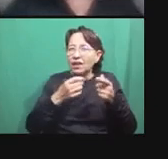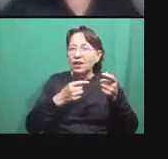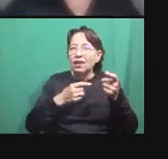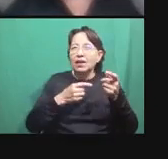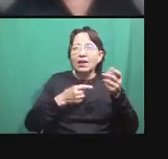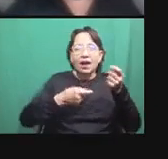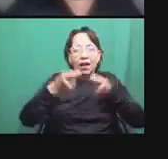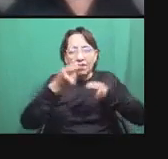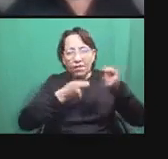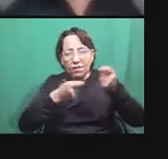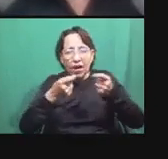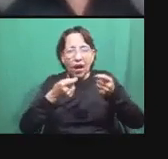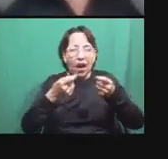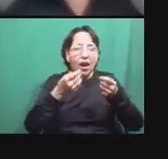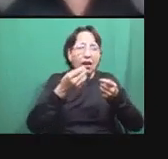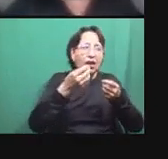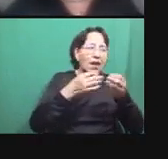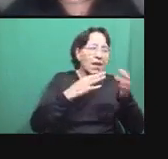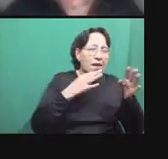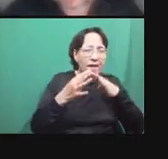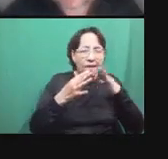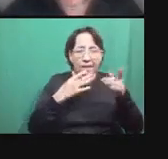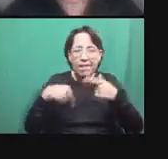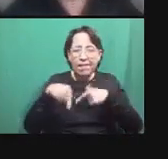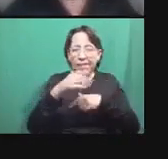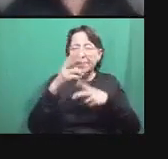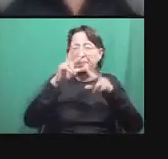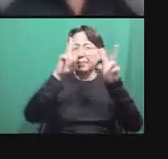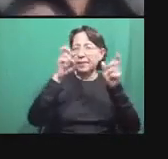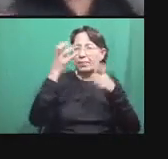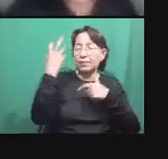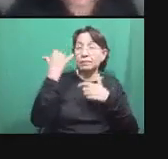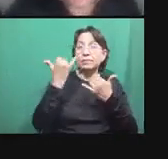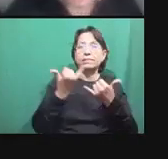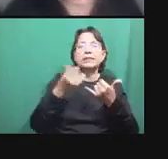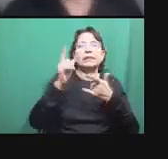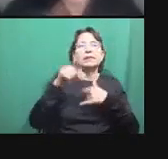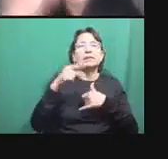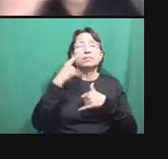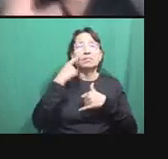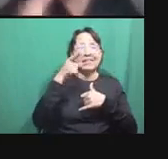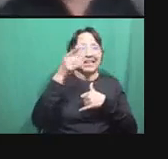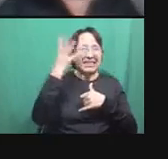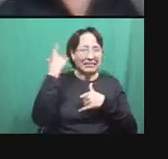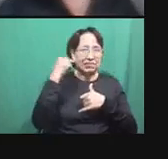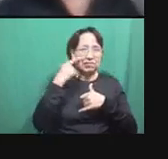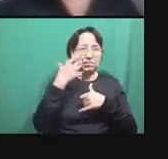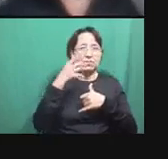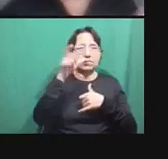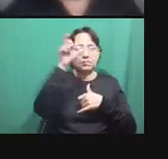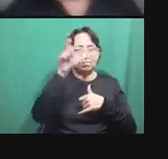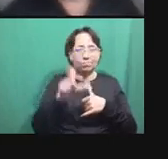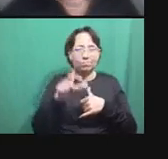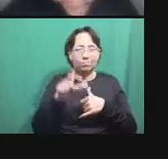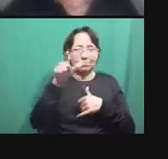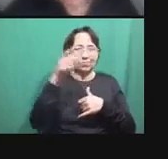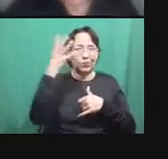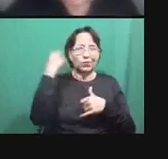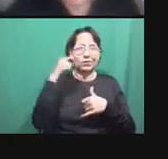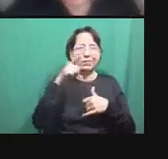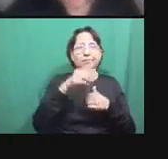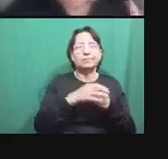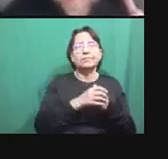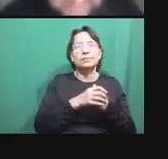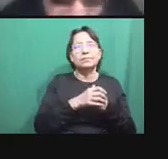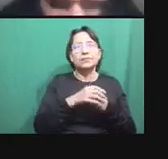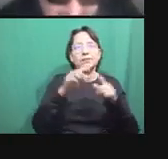anteriores. Este es un caso que me parece sumamente notable. Aquí se erige este artefacto de memoria